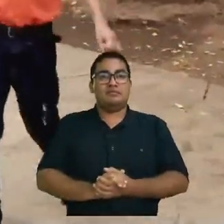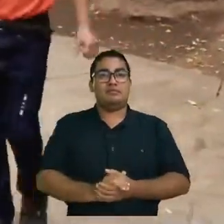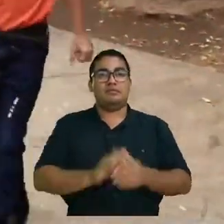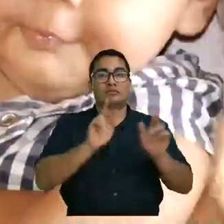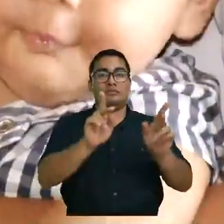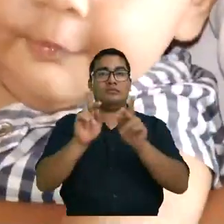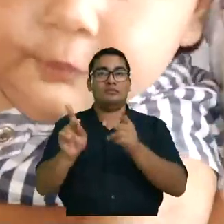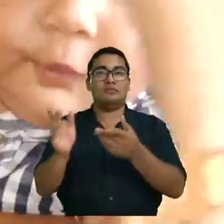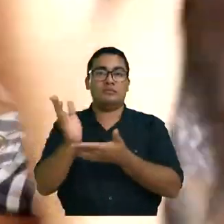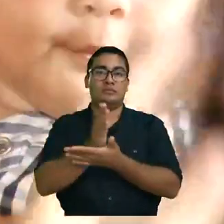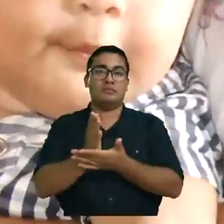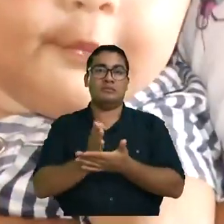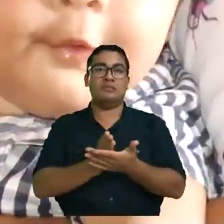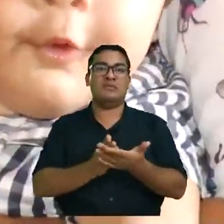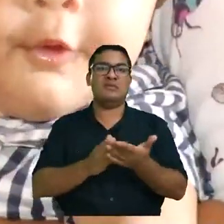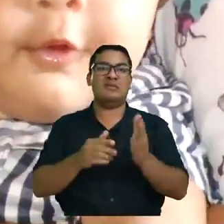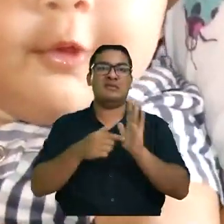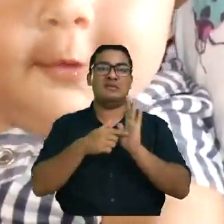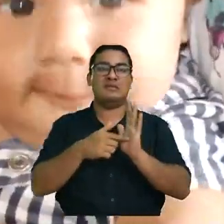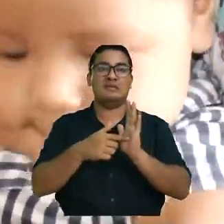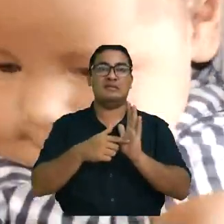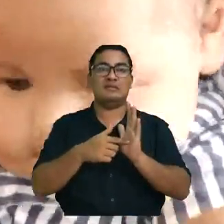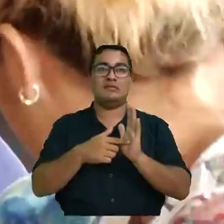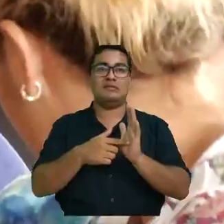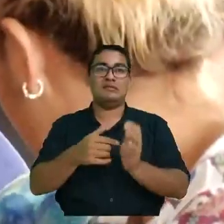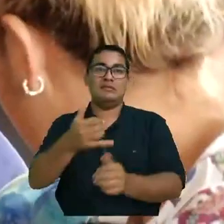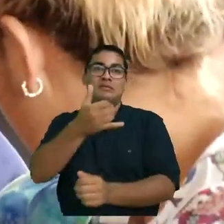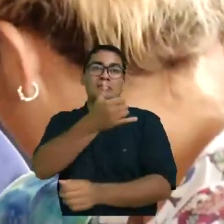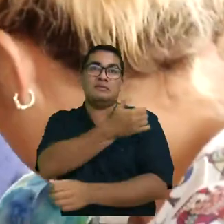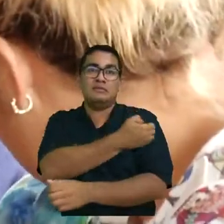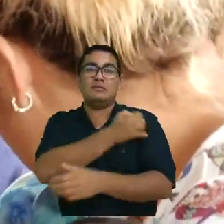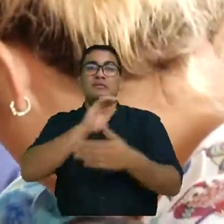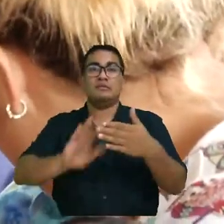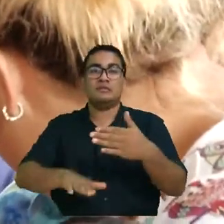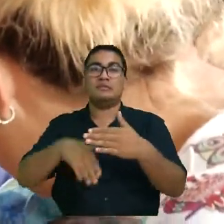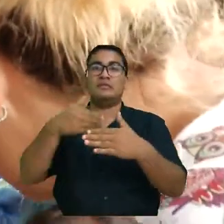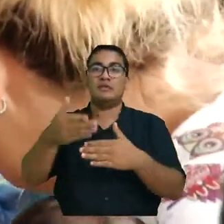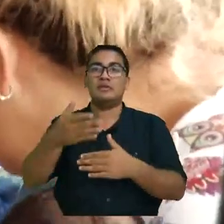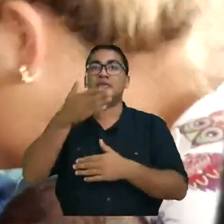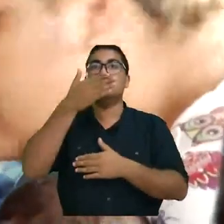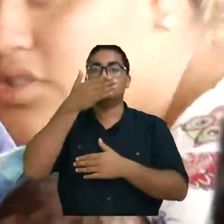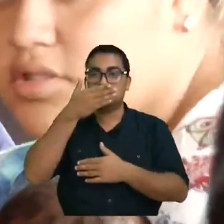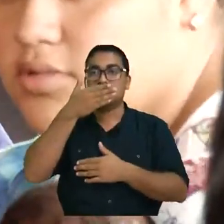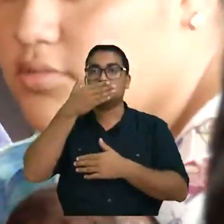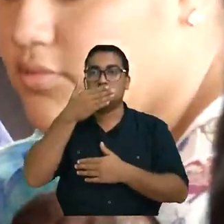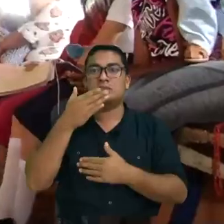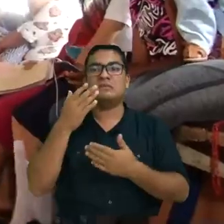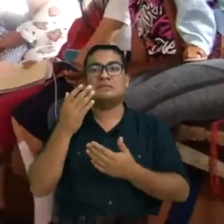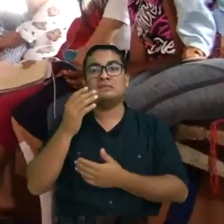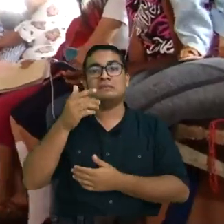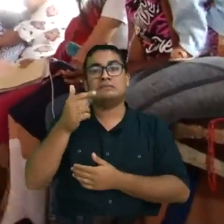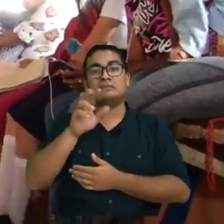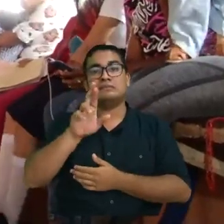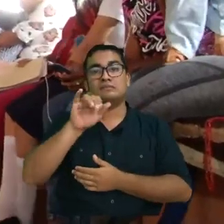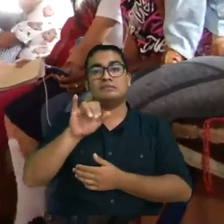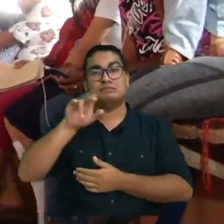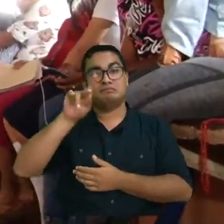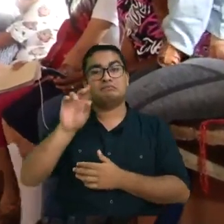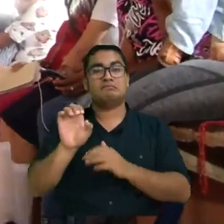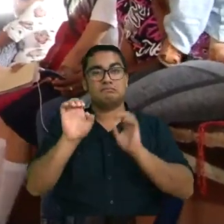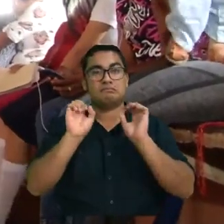personas les da, se ponen la vacuna y les puede dar la, les da los cuadros de una gripe.